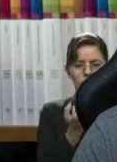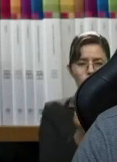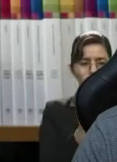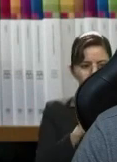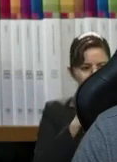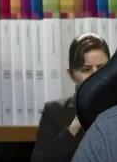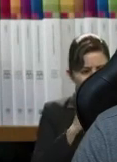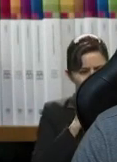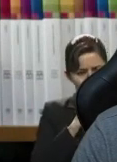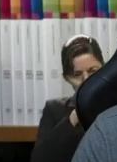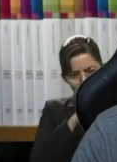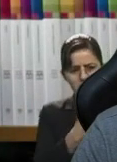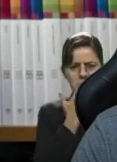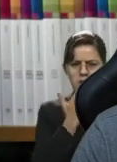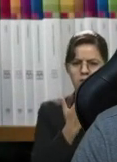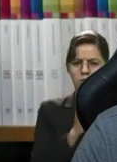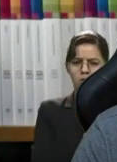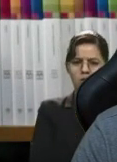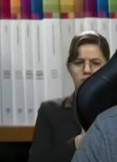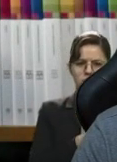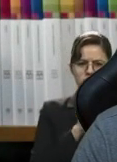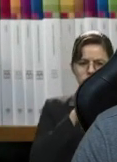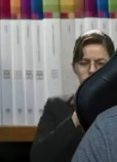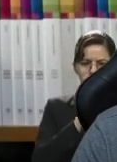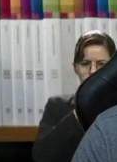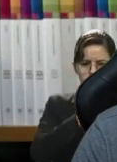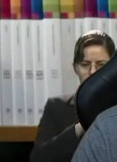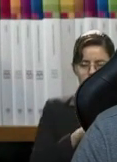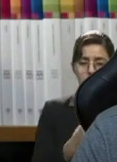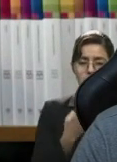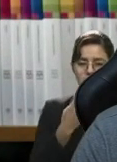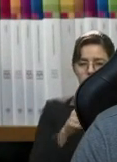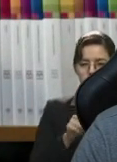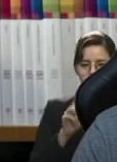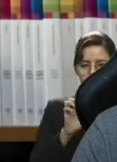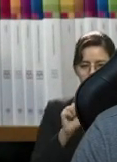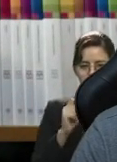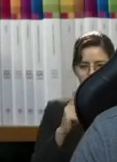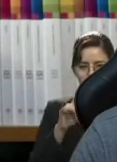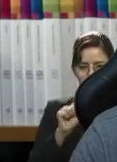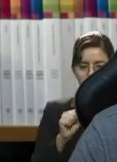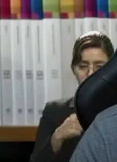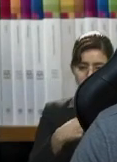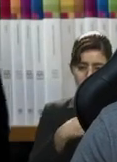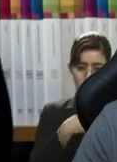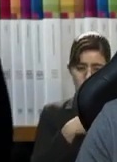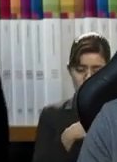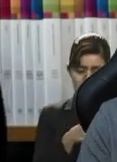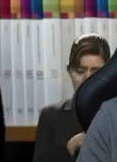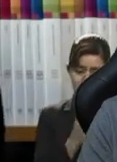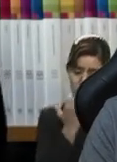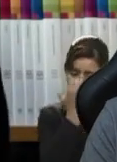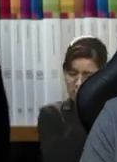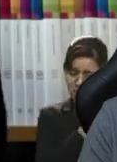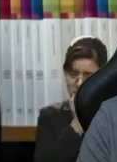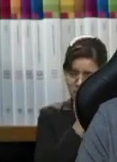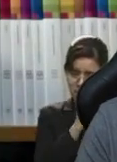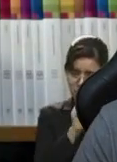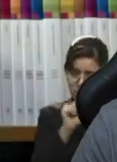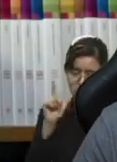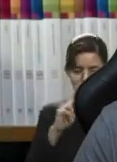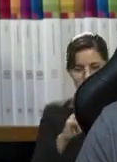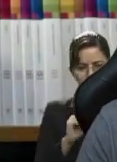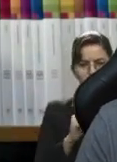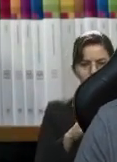por eso y por cierto consejero tiene espadas yo no soy grafólogo pero aquí tengo los dos documentos tanto de la aldea primera